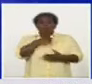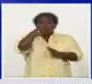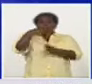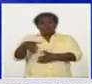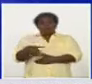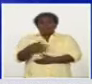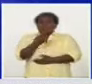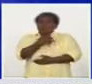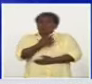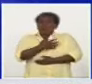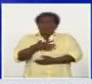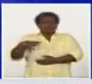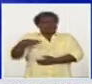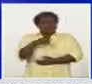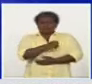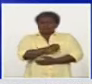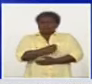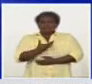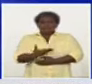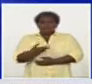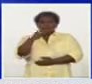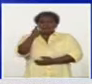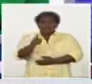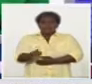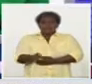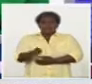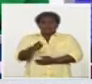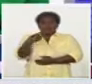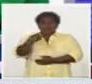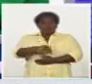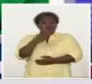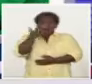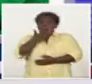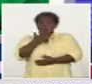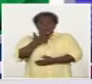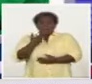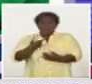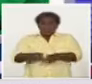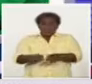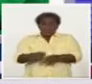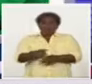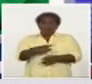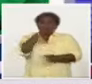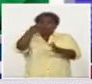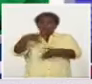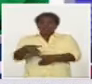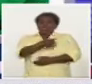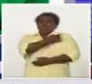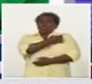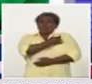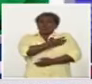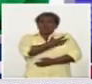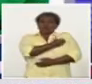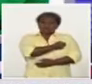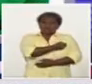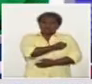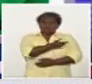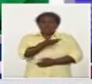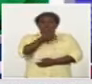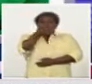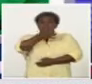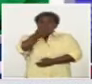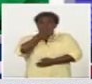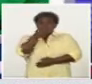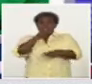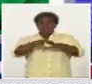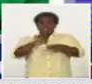sensibles, aunque sea una persona que no se conoce, pero hacemos la connotación por lo que ha representado para